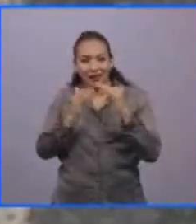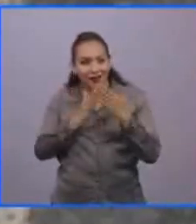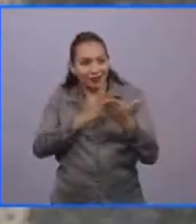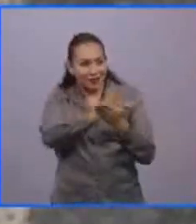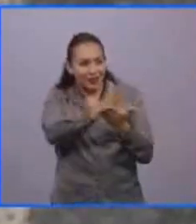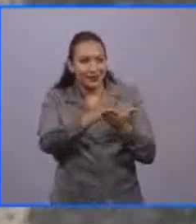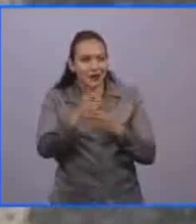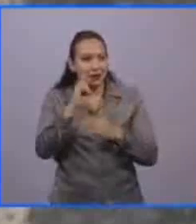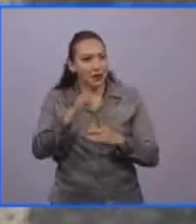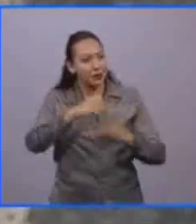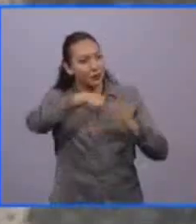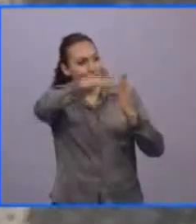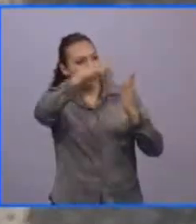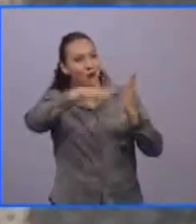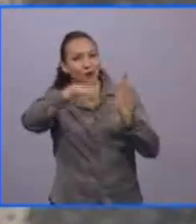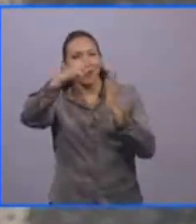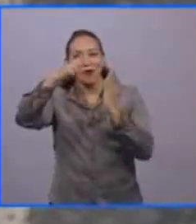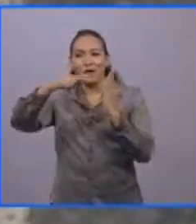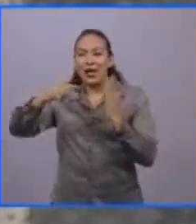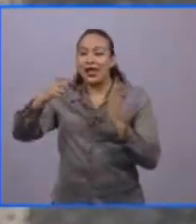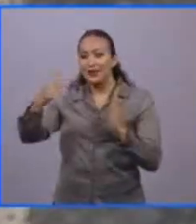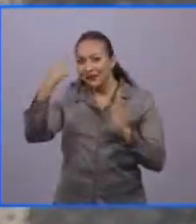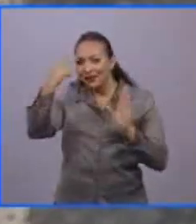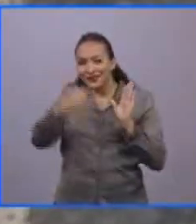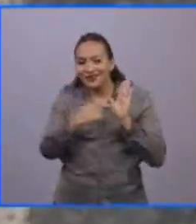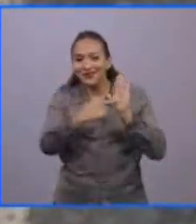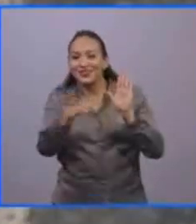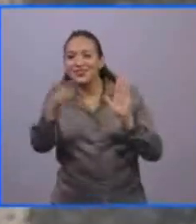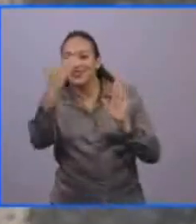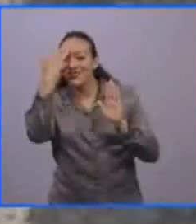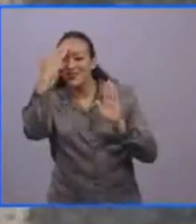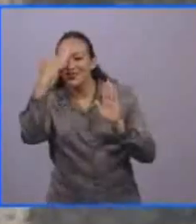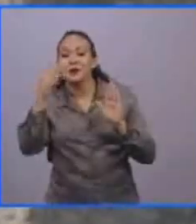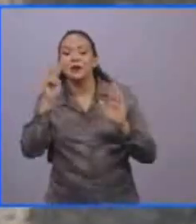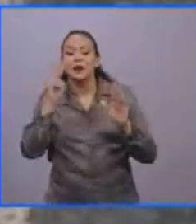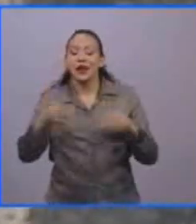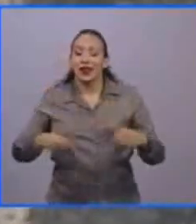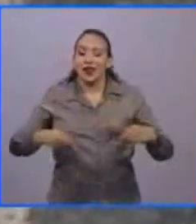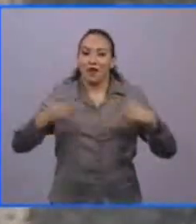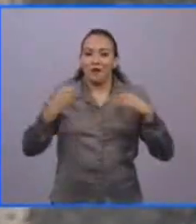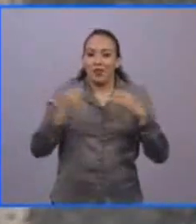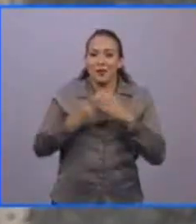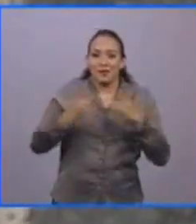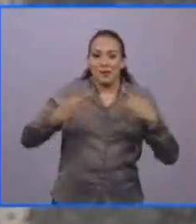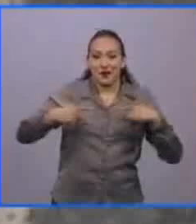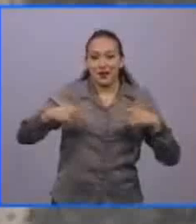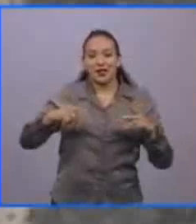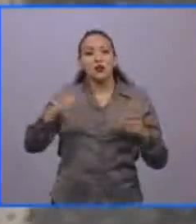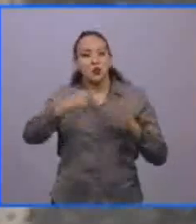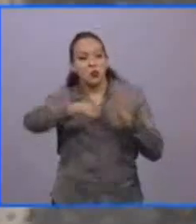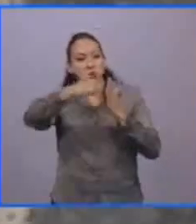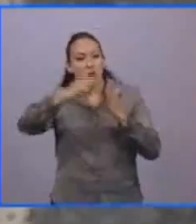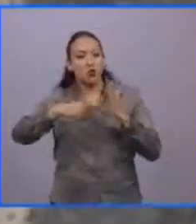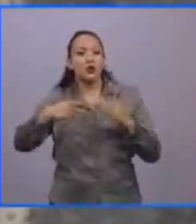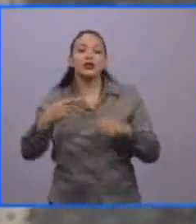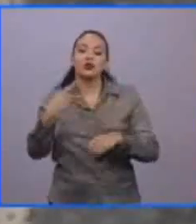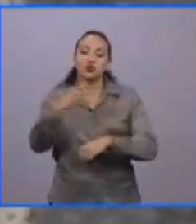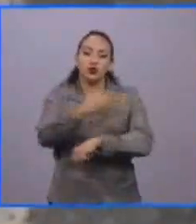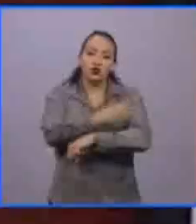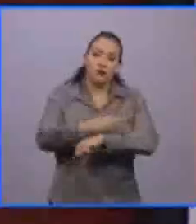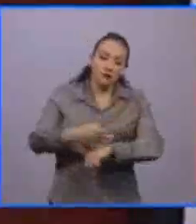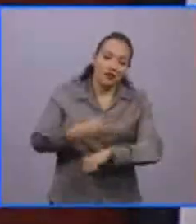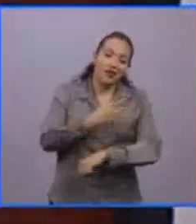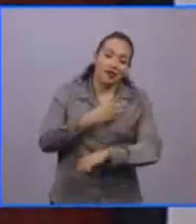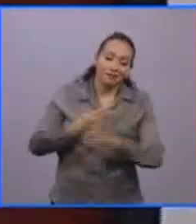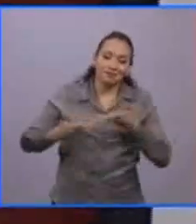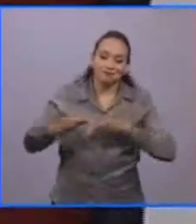que todos ustedes, todos nosotros, podamos entrar en esa intimidad de Fernando y de Socorro y de sus hijos, de su